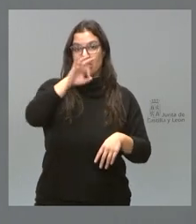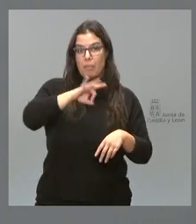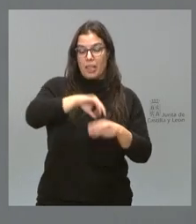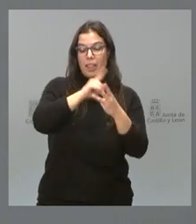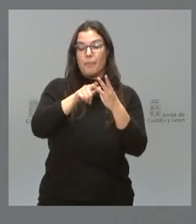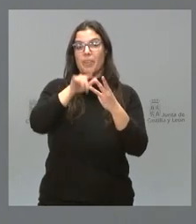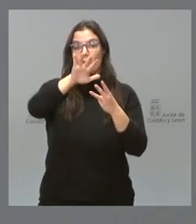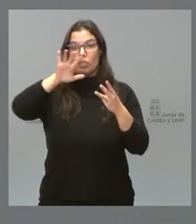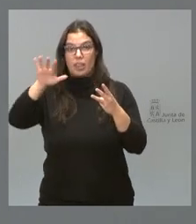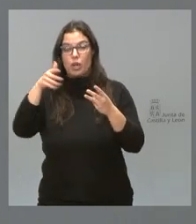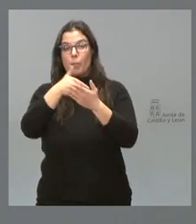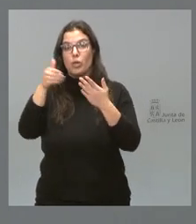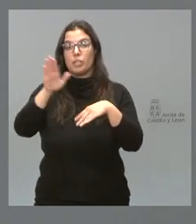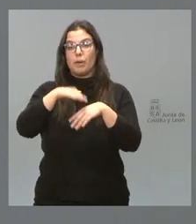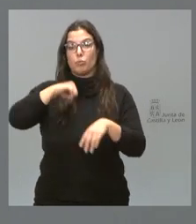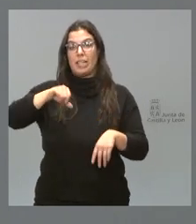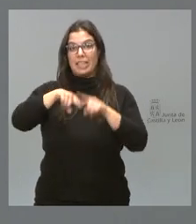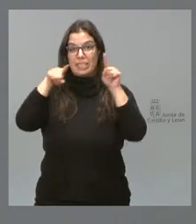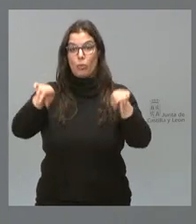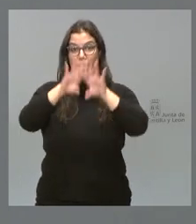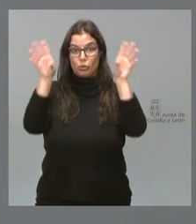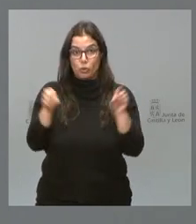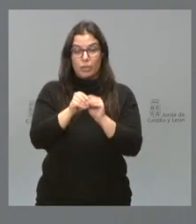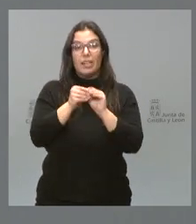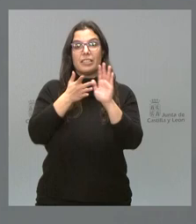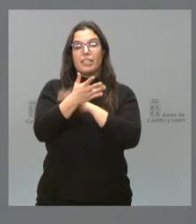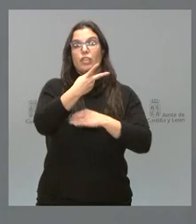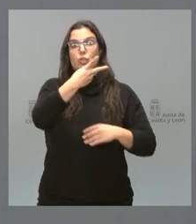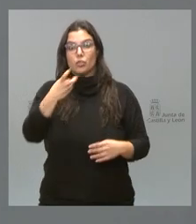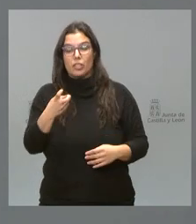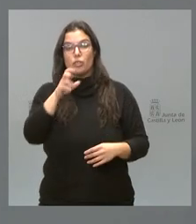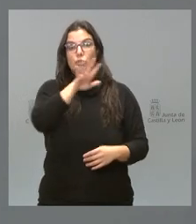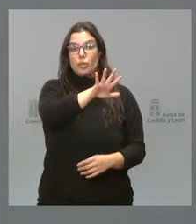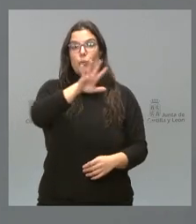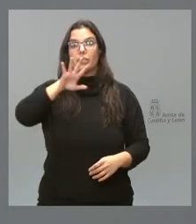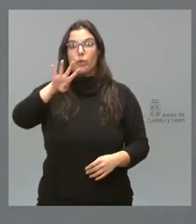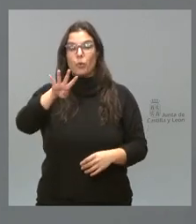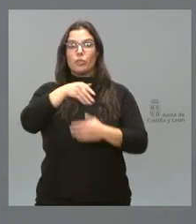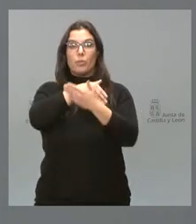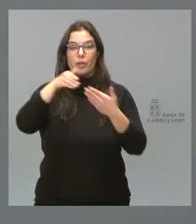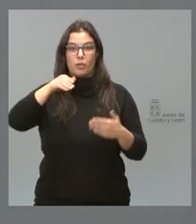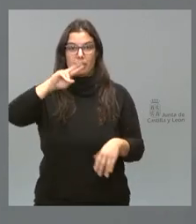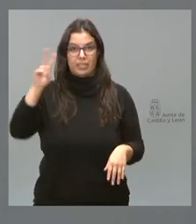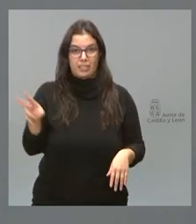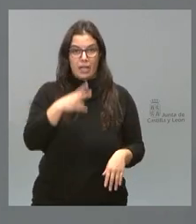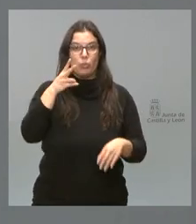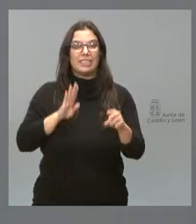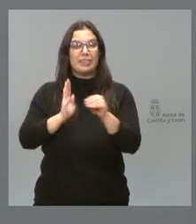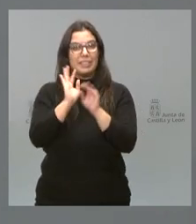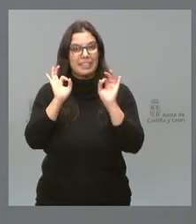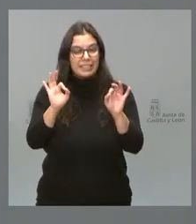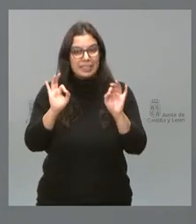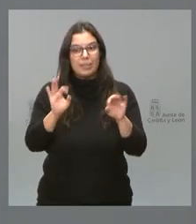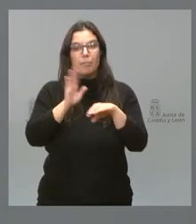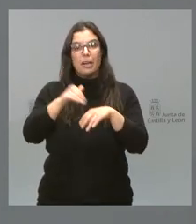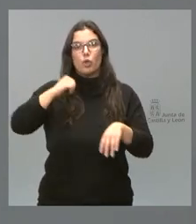55 millones de euros del hospital de Segovia hacen un total de 254 billones de euros de inversión en los